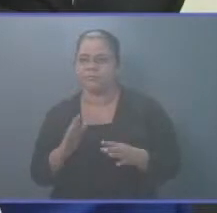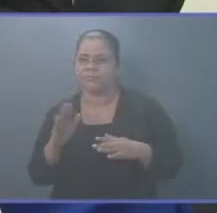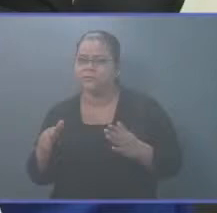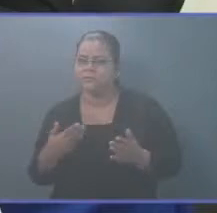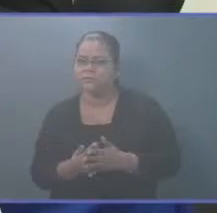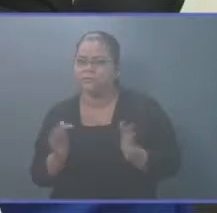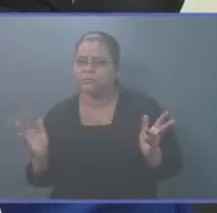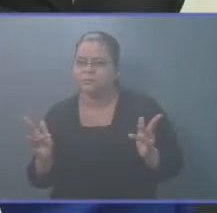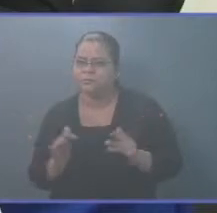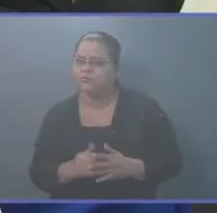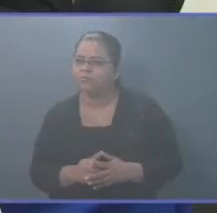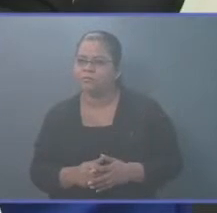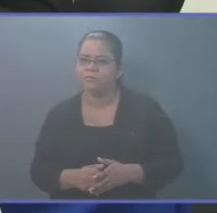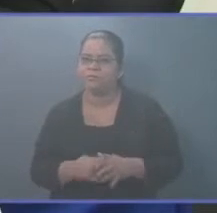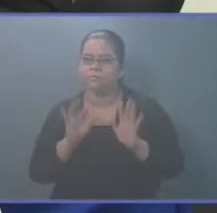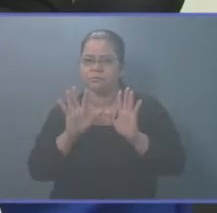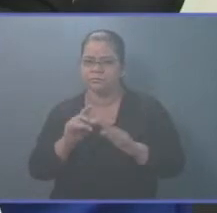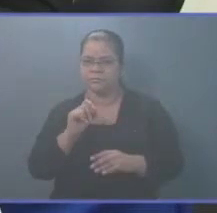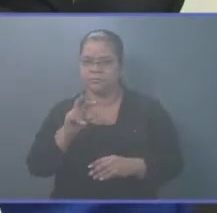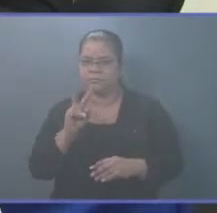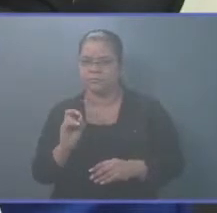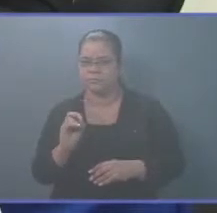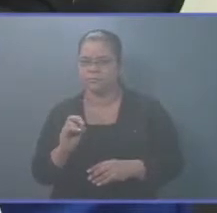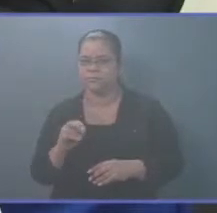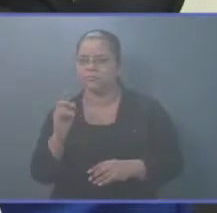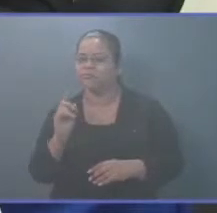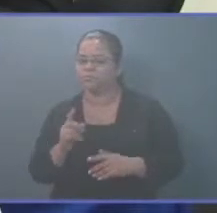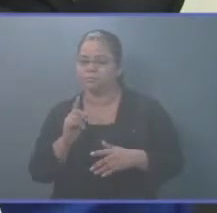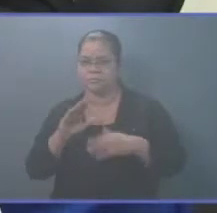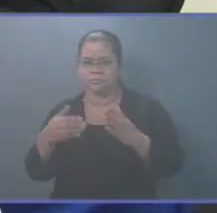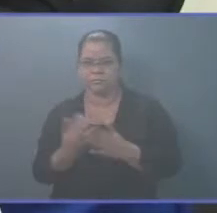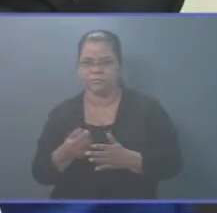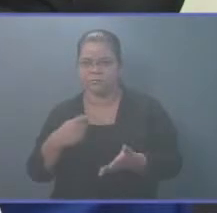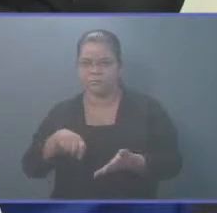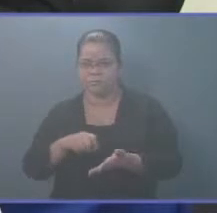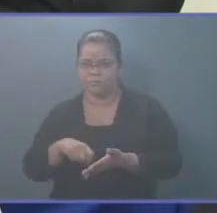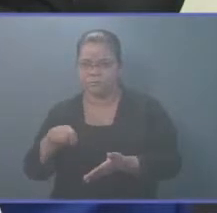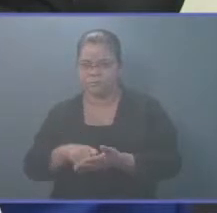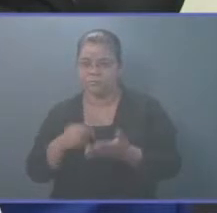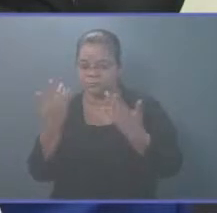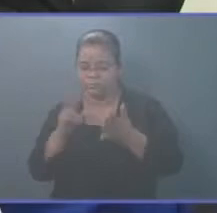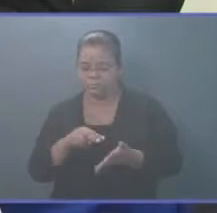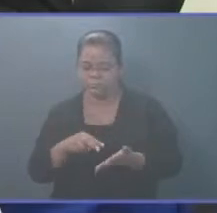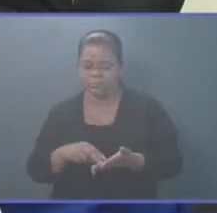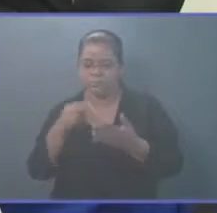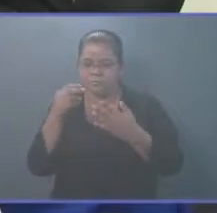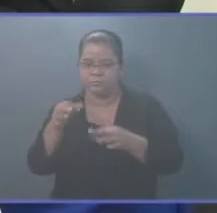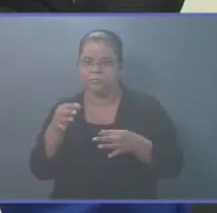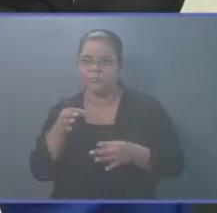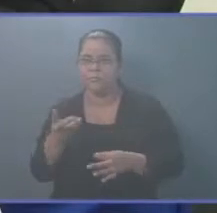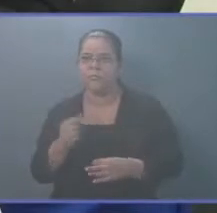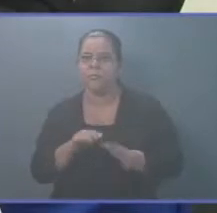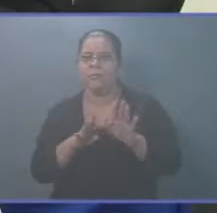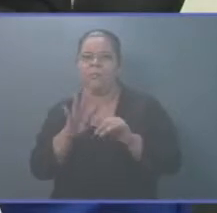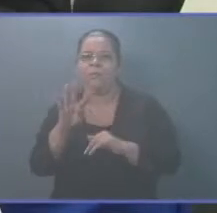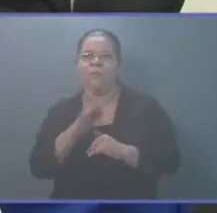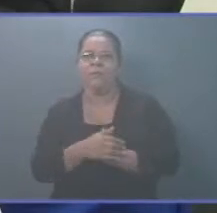de trabajo a las 10:20 de este mismo día que firmamos todos. Leída así el acta 94, presidente.